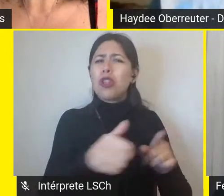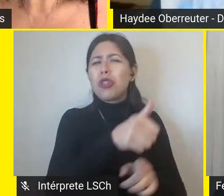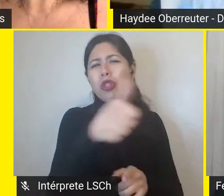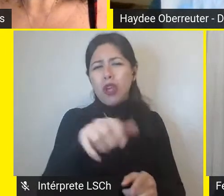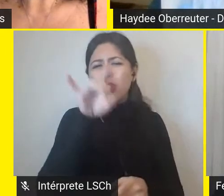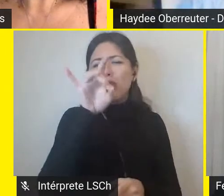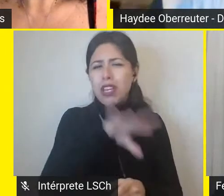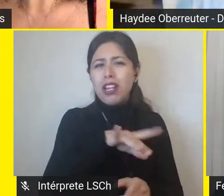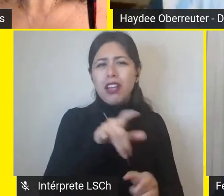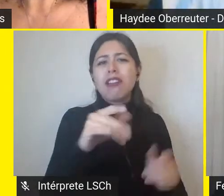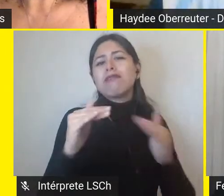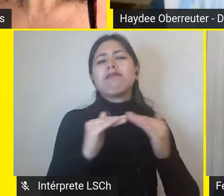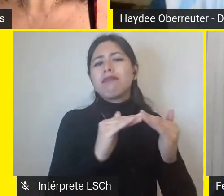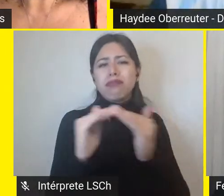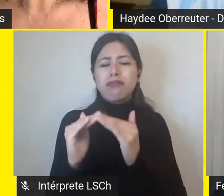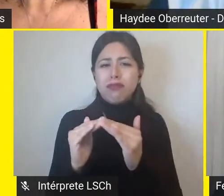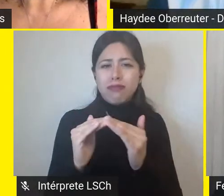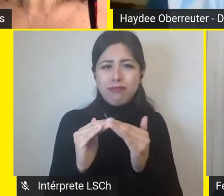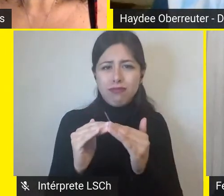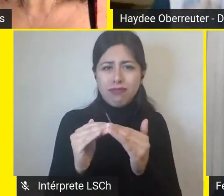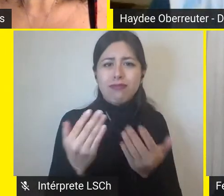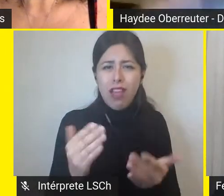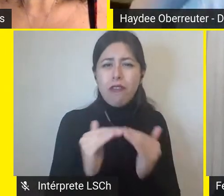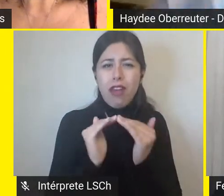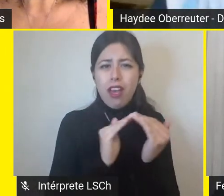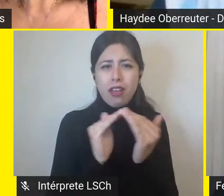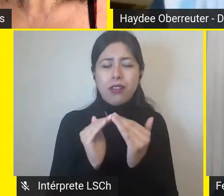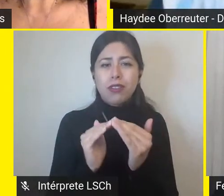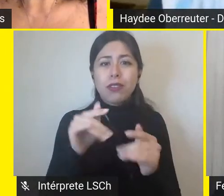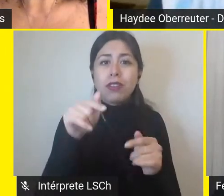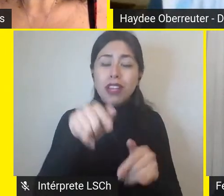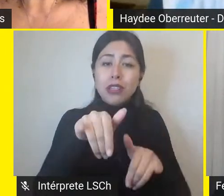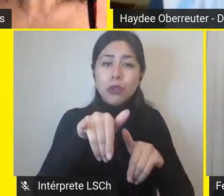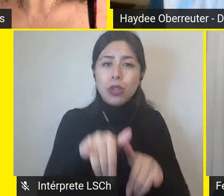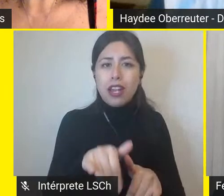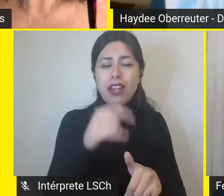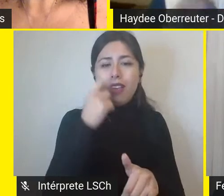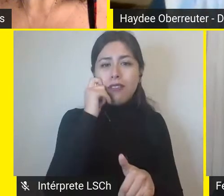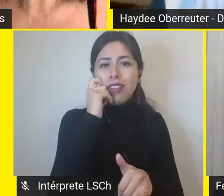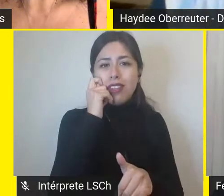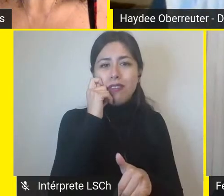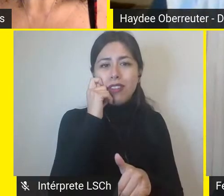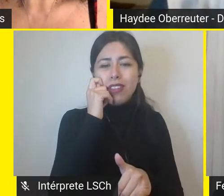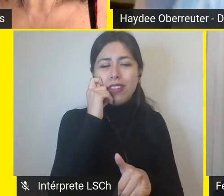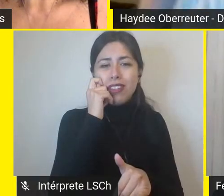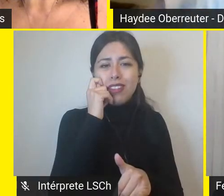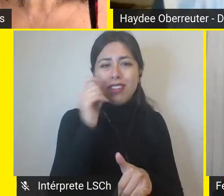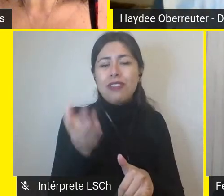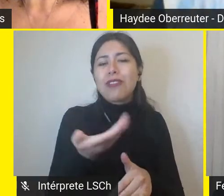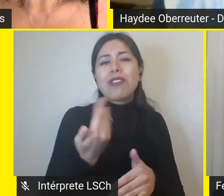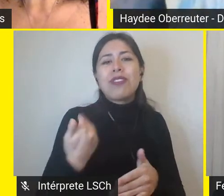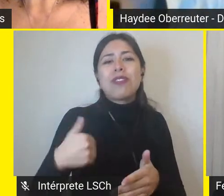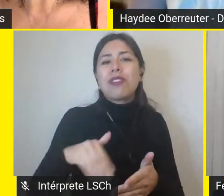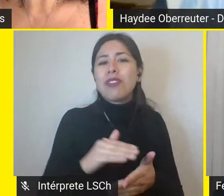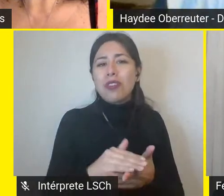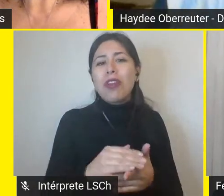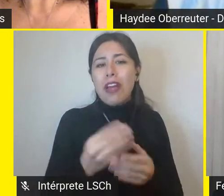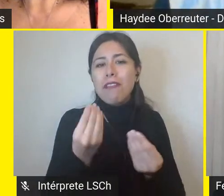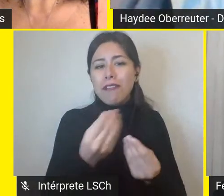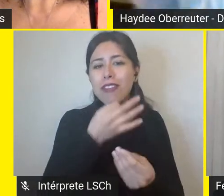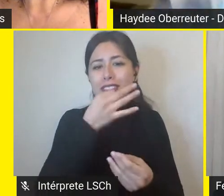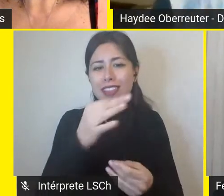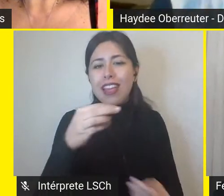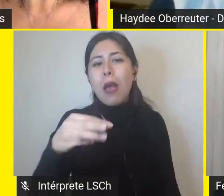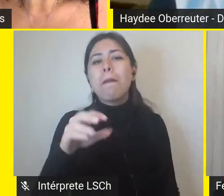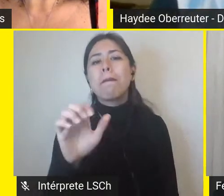sé yo, el barrio. Está instalado en el pueblo nuestro, como muy bien dice María Emilia,